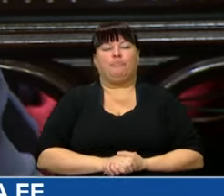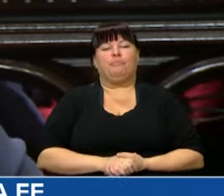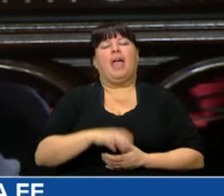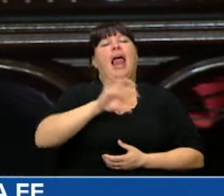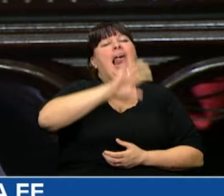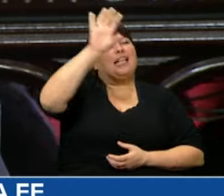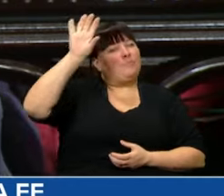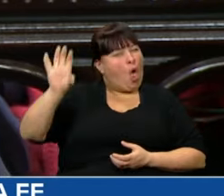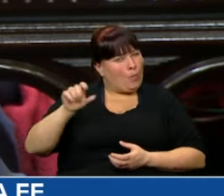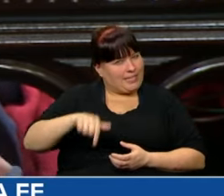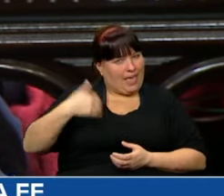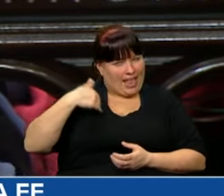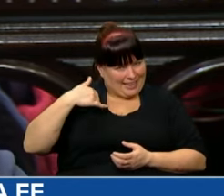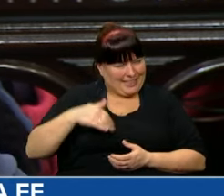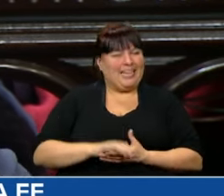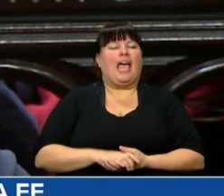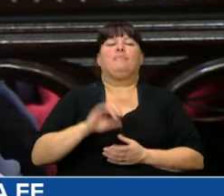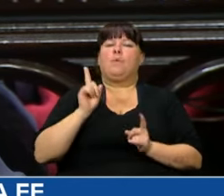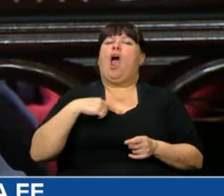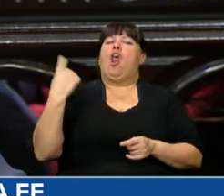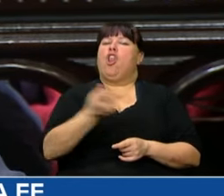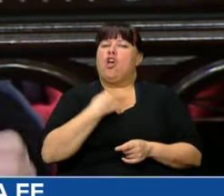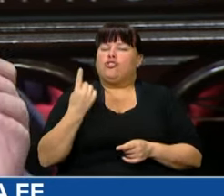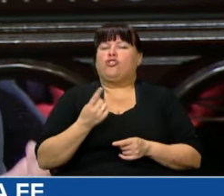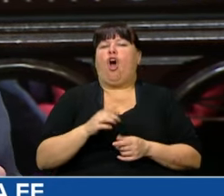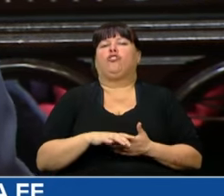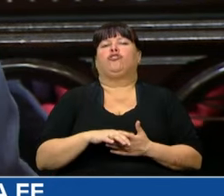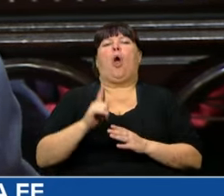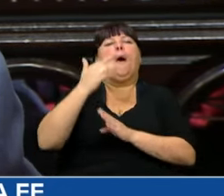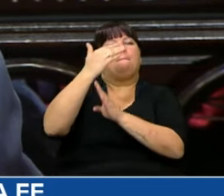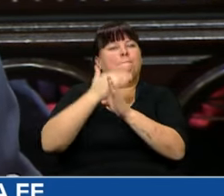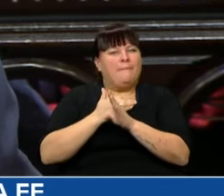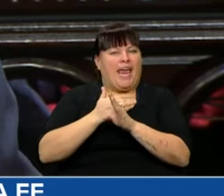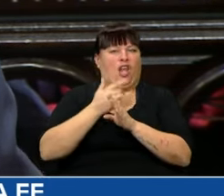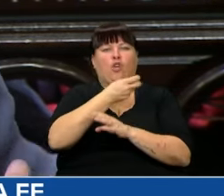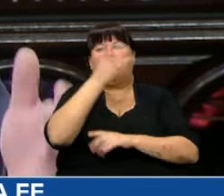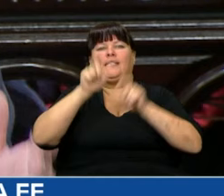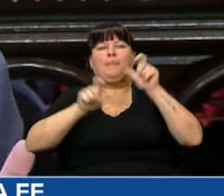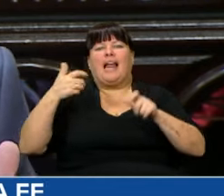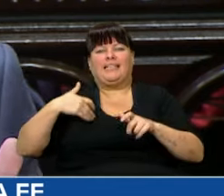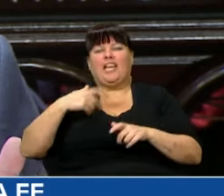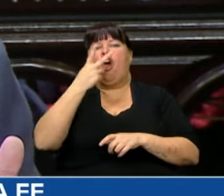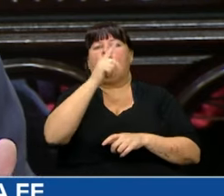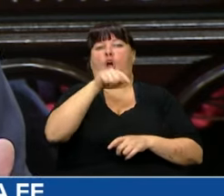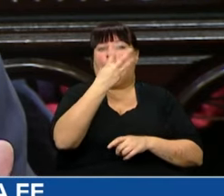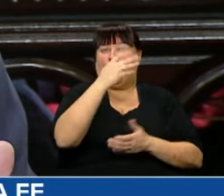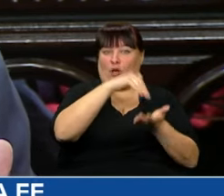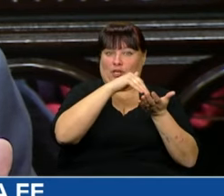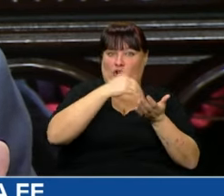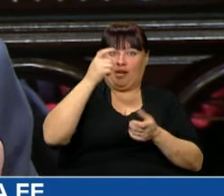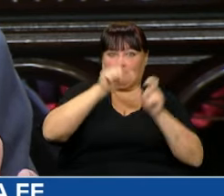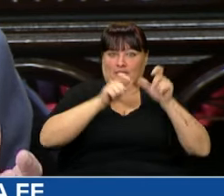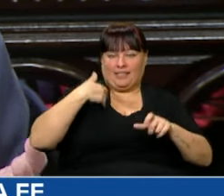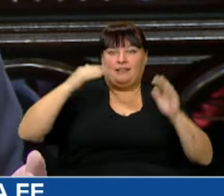las provincias argentinas, presidenta, a pesar de que nosotros hemos bajado la cantidad de argentinos y de argentinas de 2,4 millones